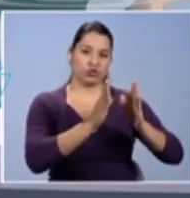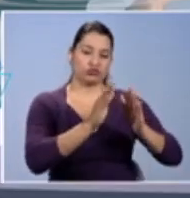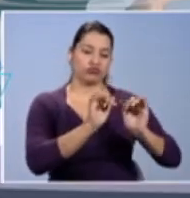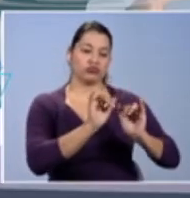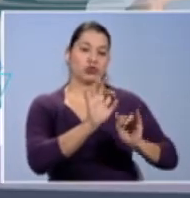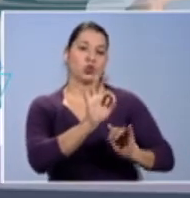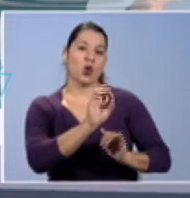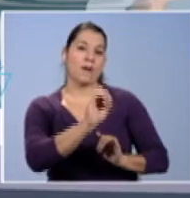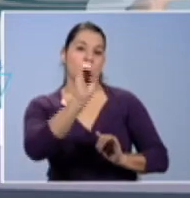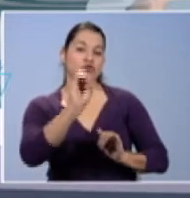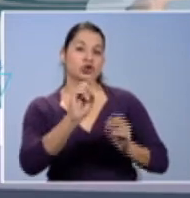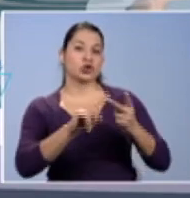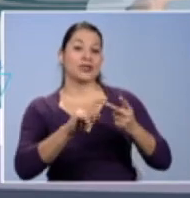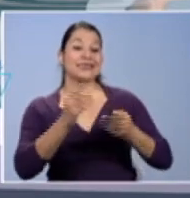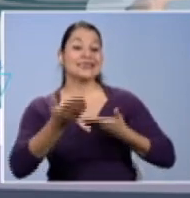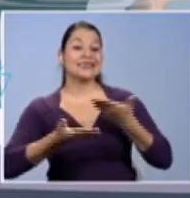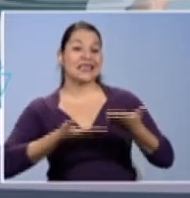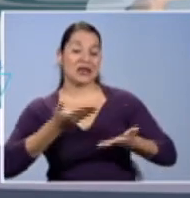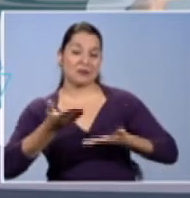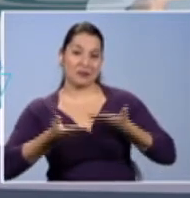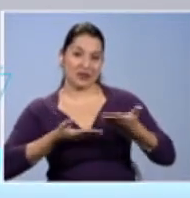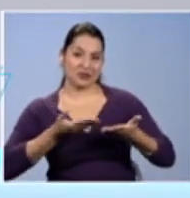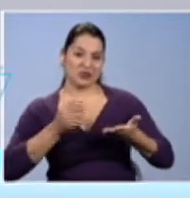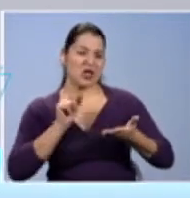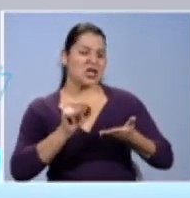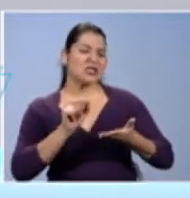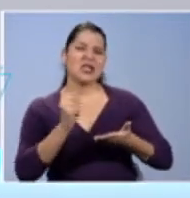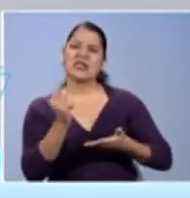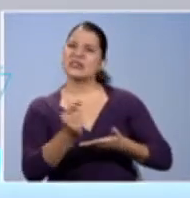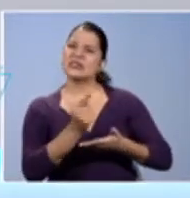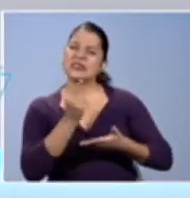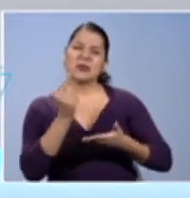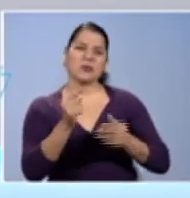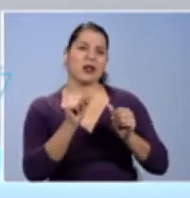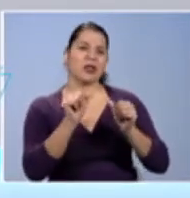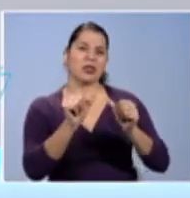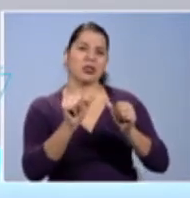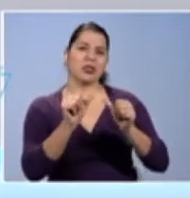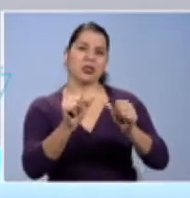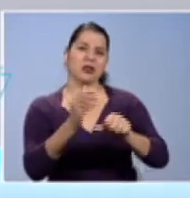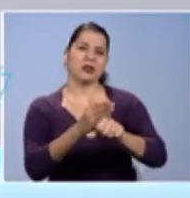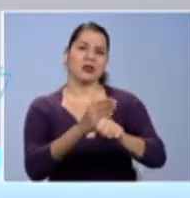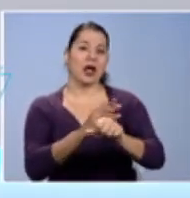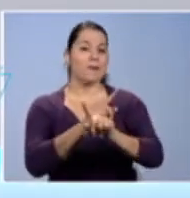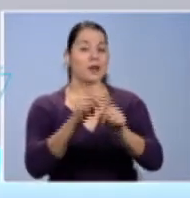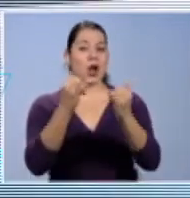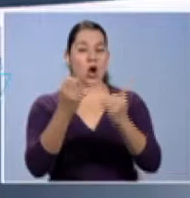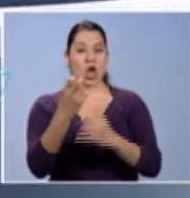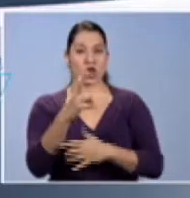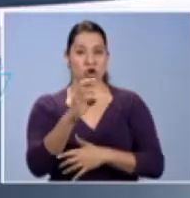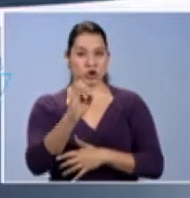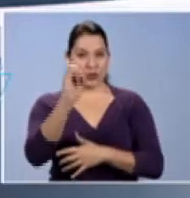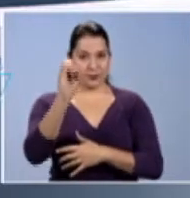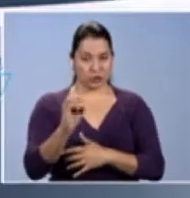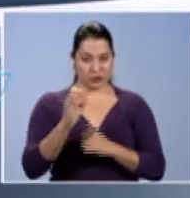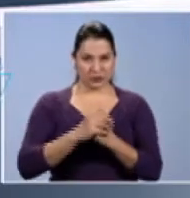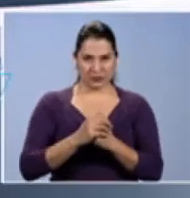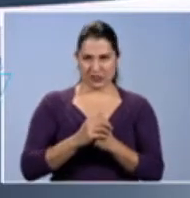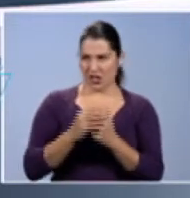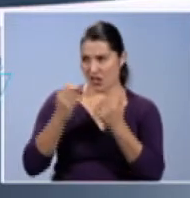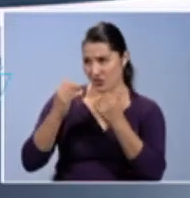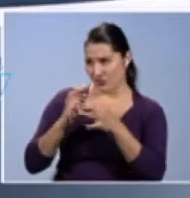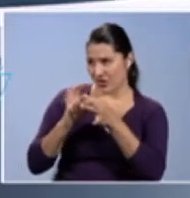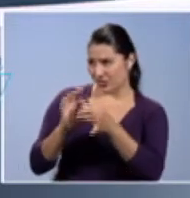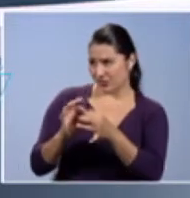9% y el área de servicios que regularmente ha mantenido una tendencia, pero ahora nos está arrojando un 12%. ¿Tiene que ver algo la época